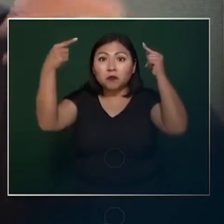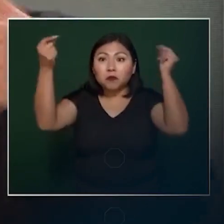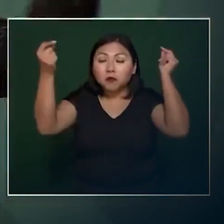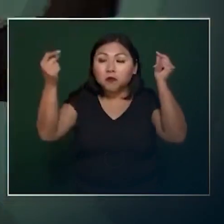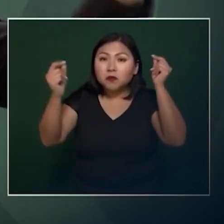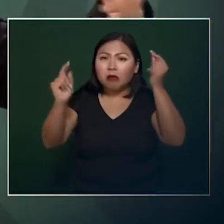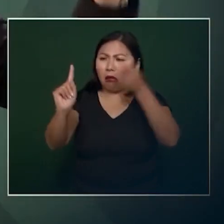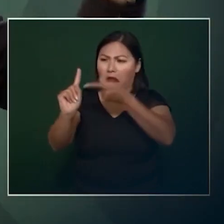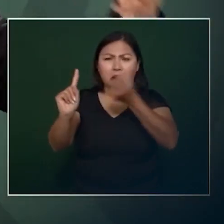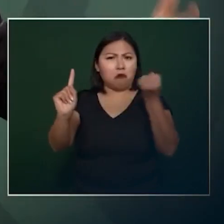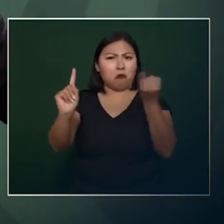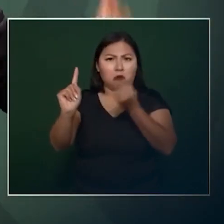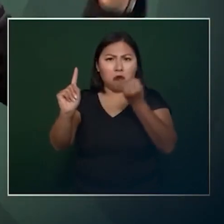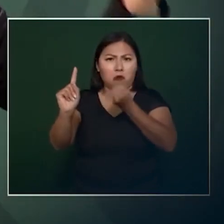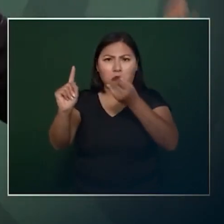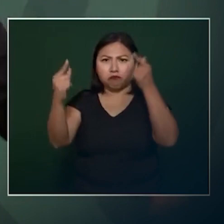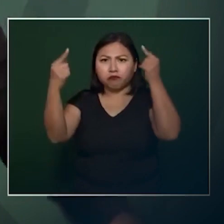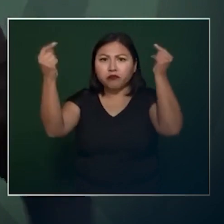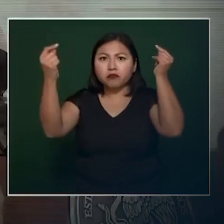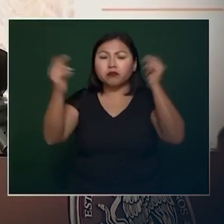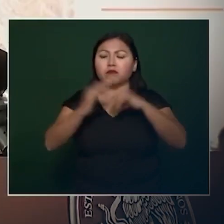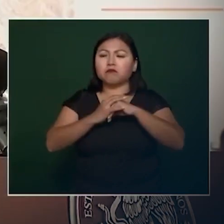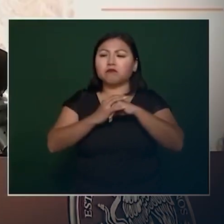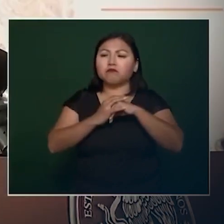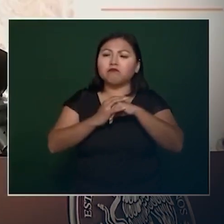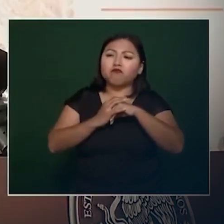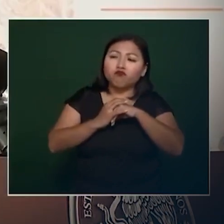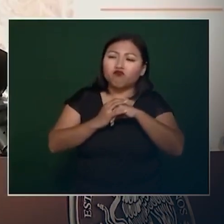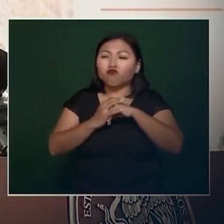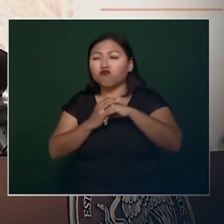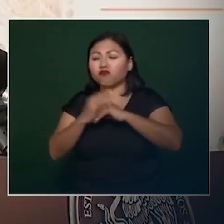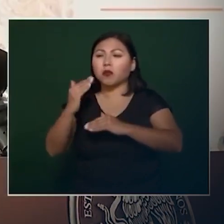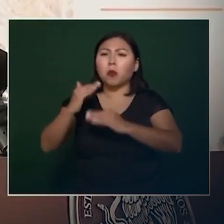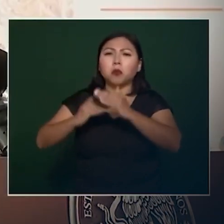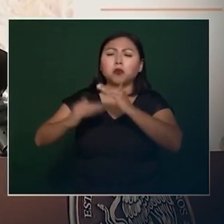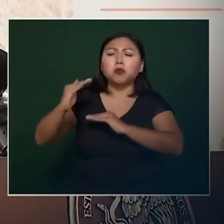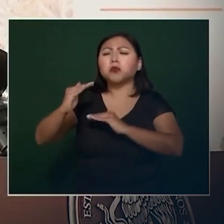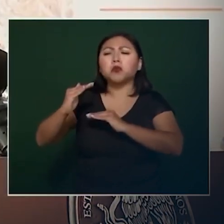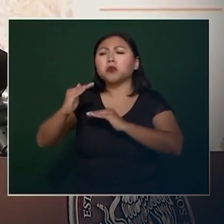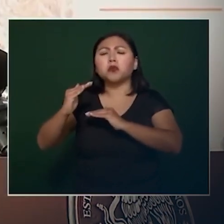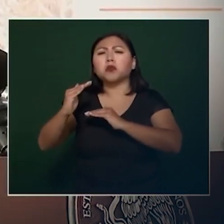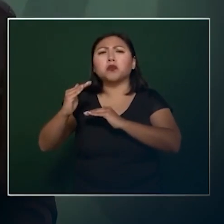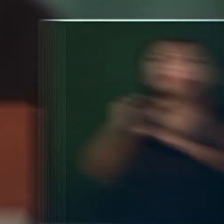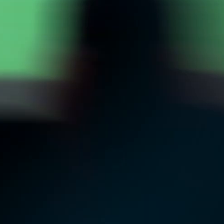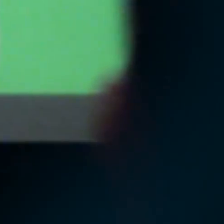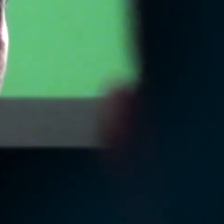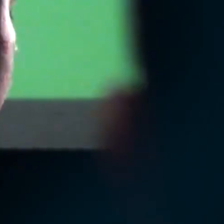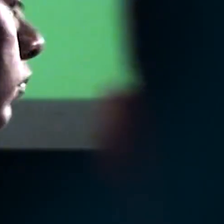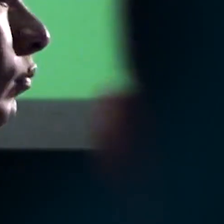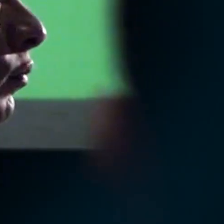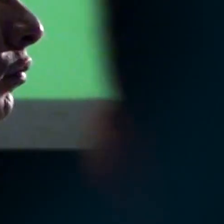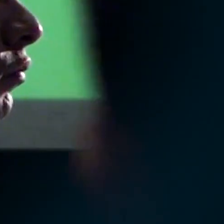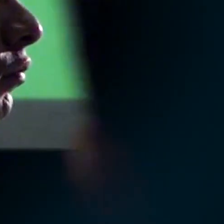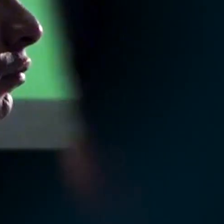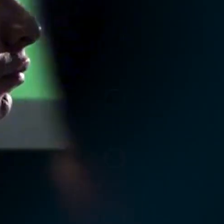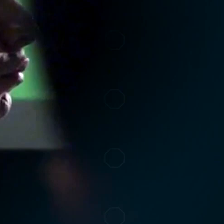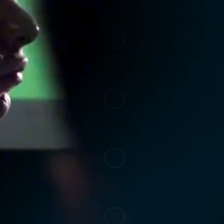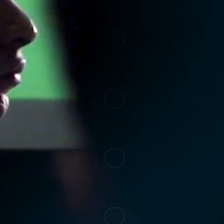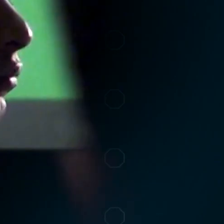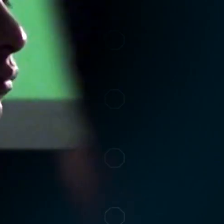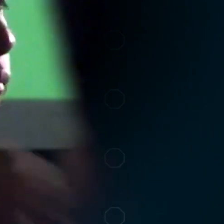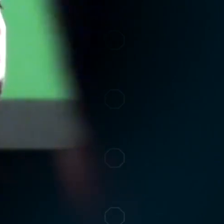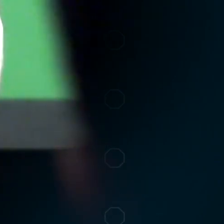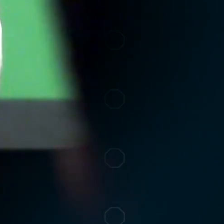nunca se opusieron a la política económica neoliberal. AMLO recordó que